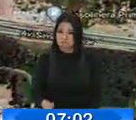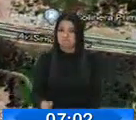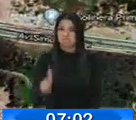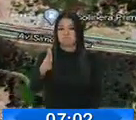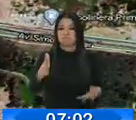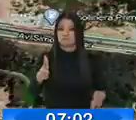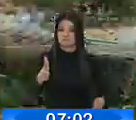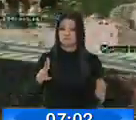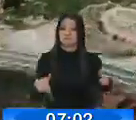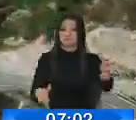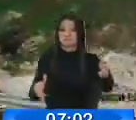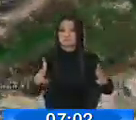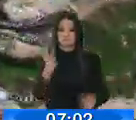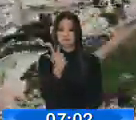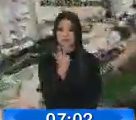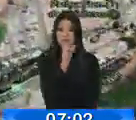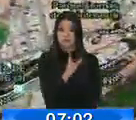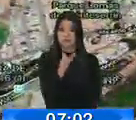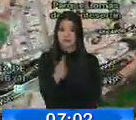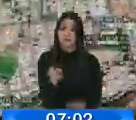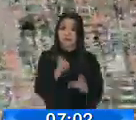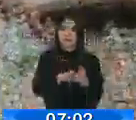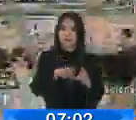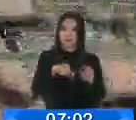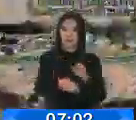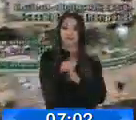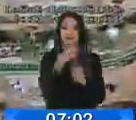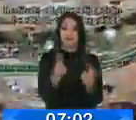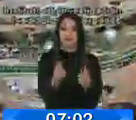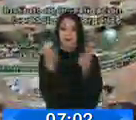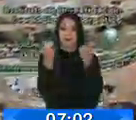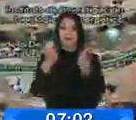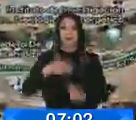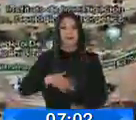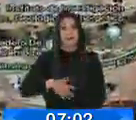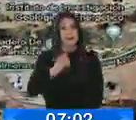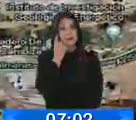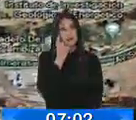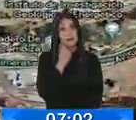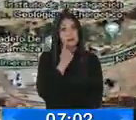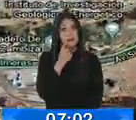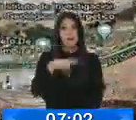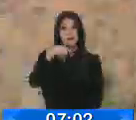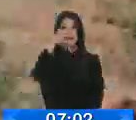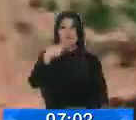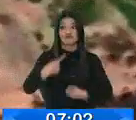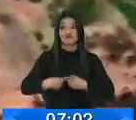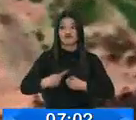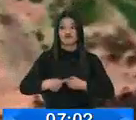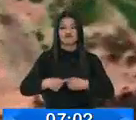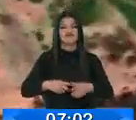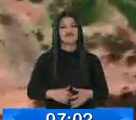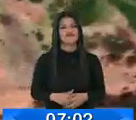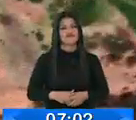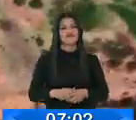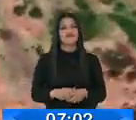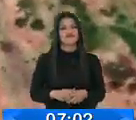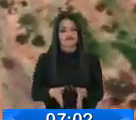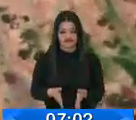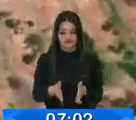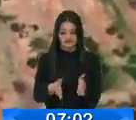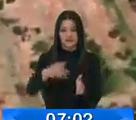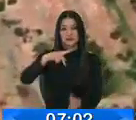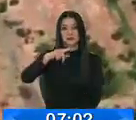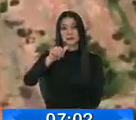especial. Si tiene tres, en cambio, ese es el express. Miren, toda la Simón Bolívar y estamos en el norte-norte de la ciudad de Quito. Aquí, en la avenida de las Palmeras,